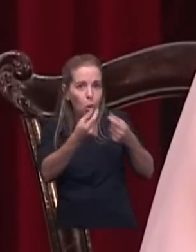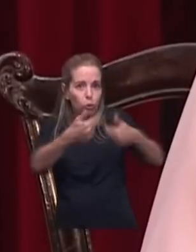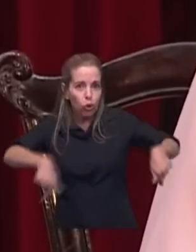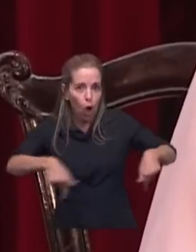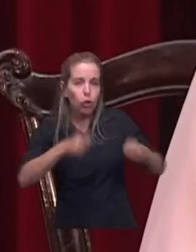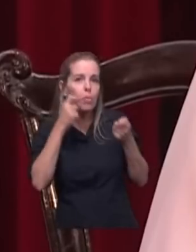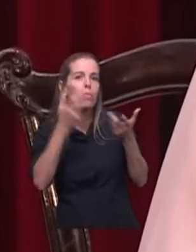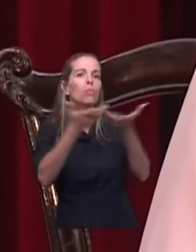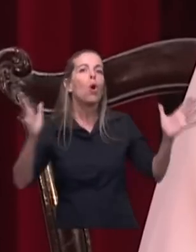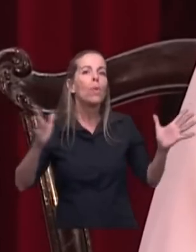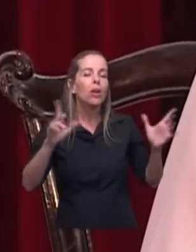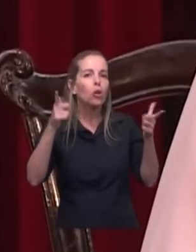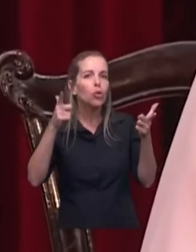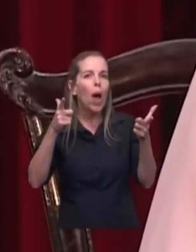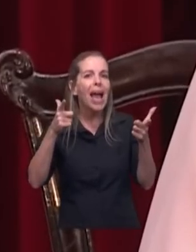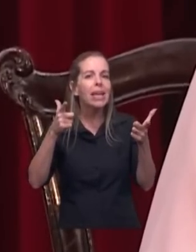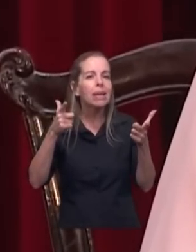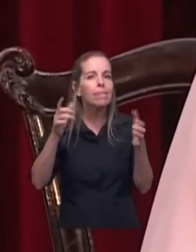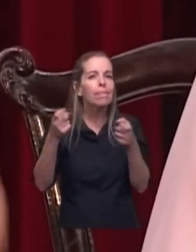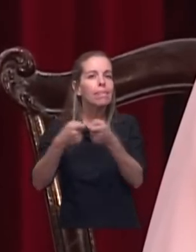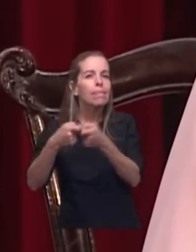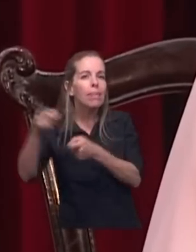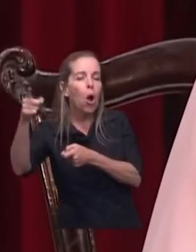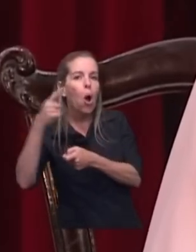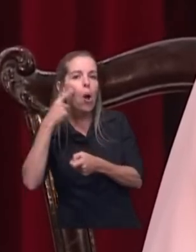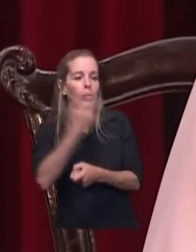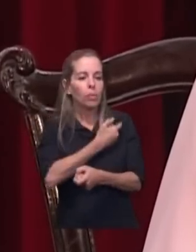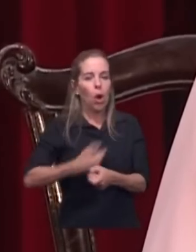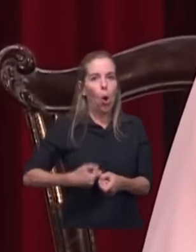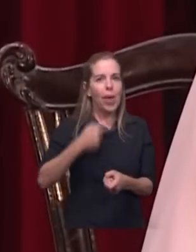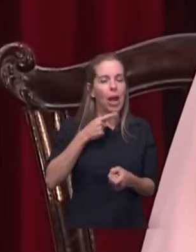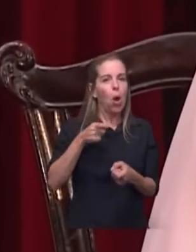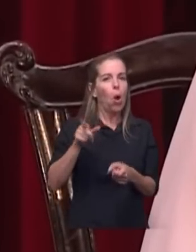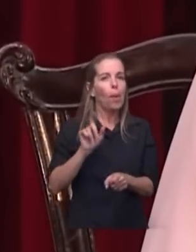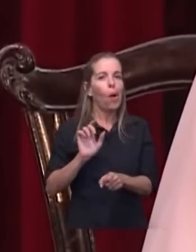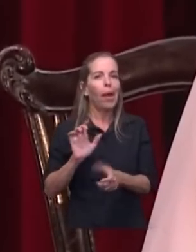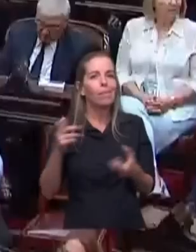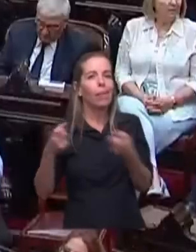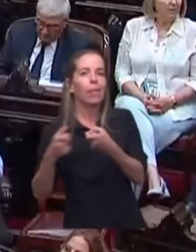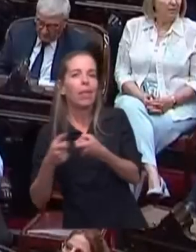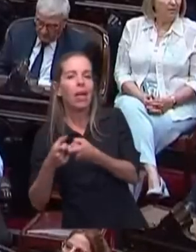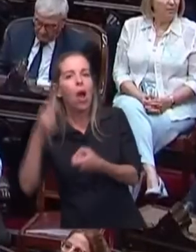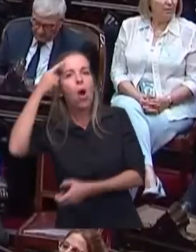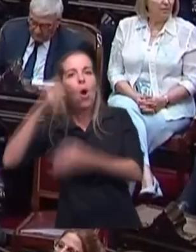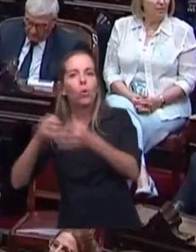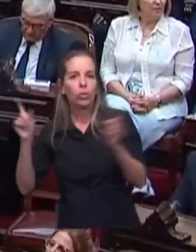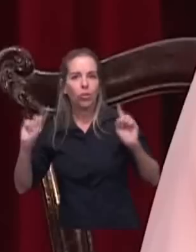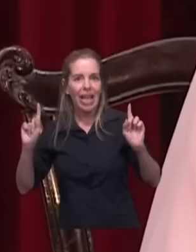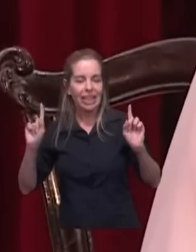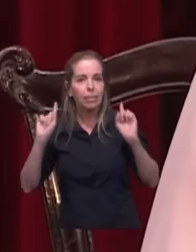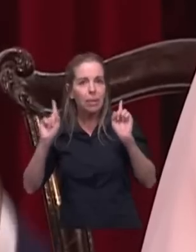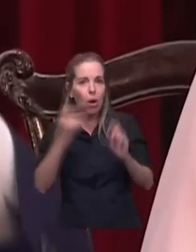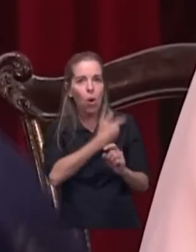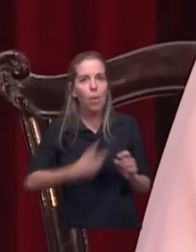No existen operadores que en nombre del gobierno compran voluntades judiciales. Por impulso del gobierno